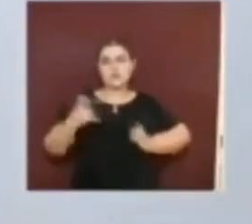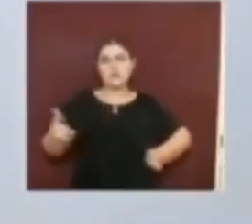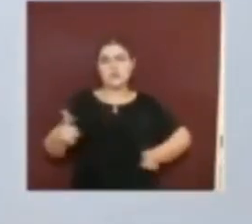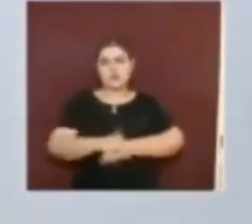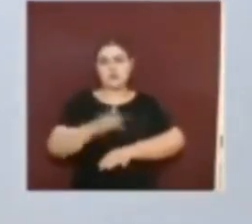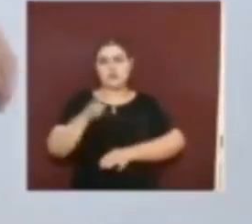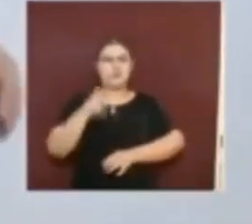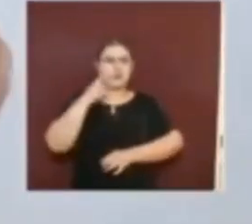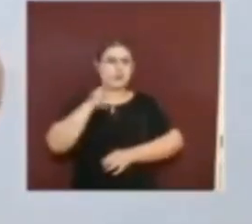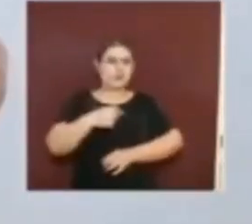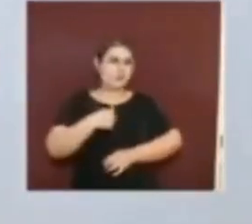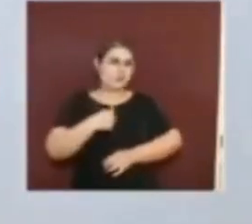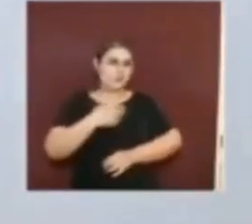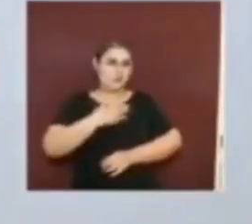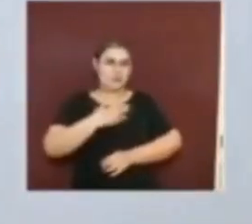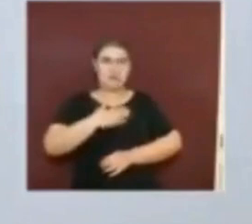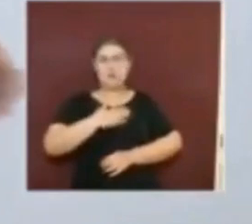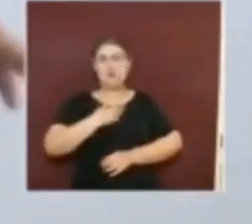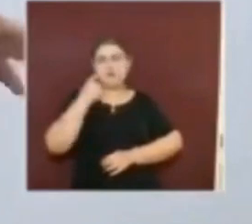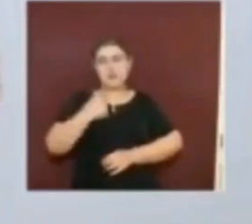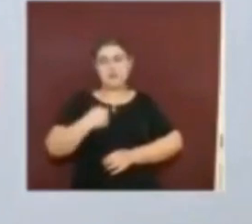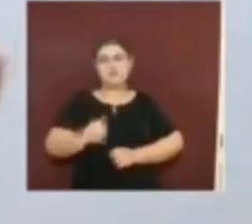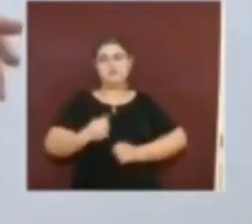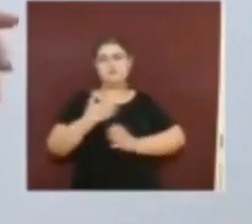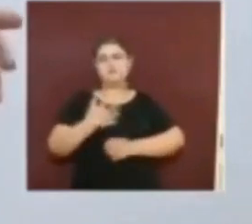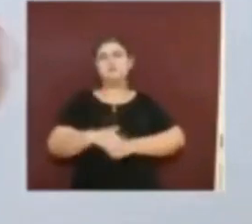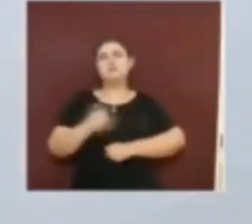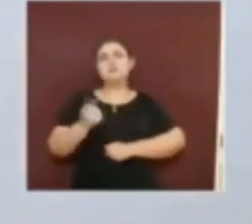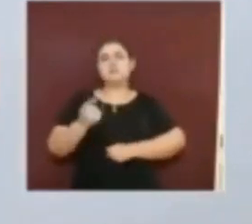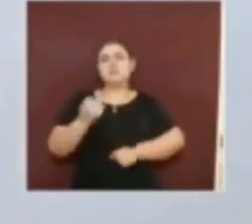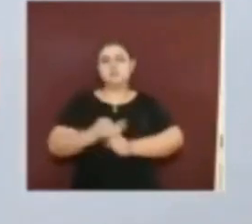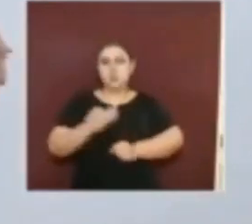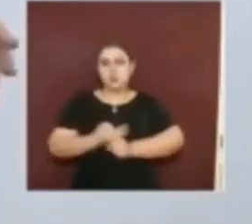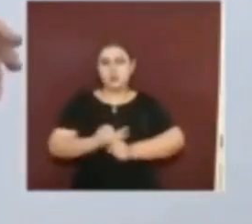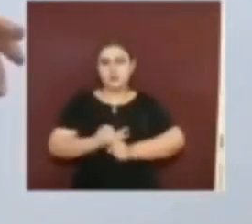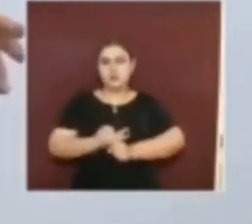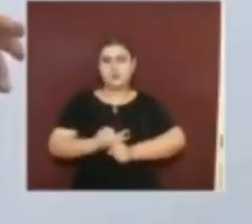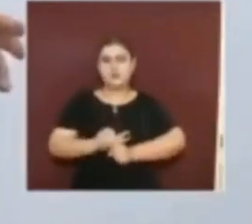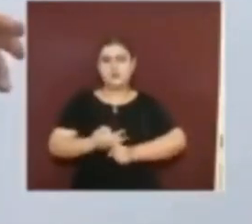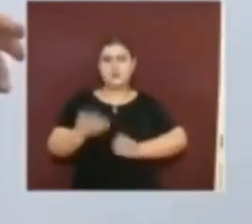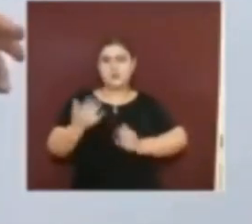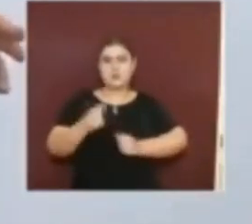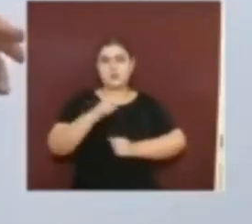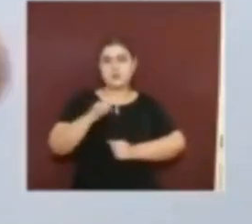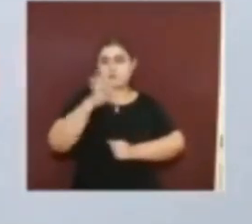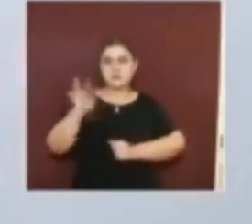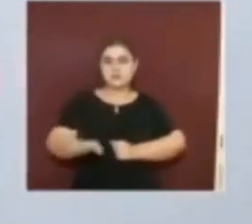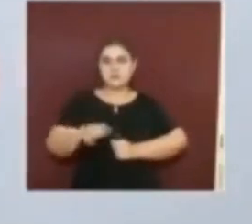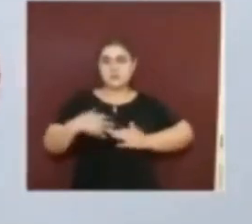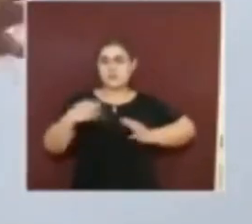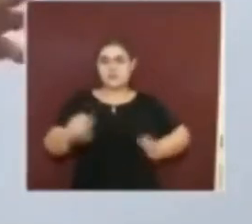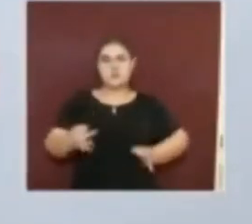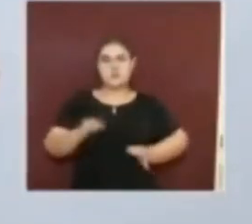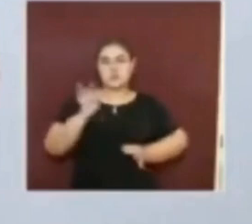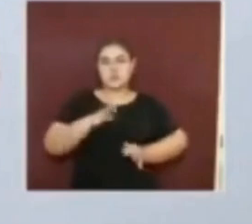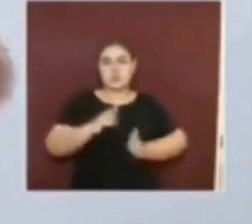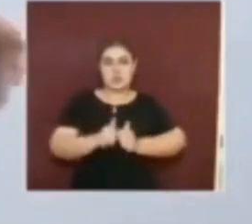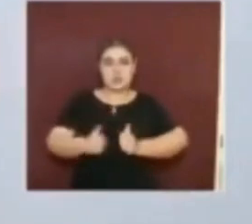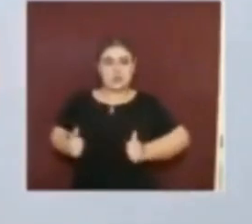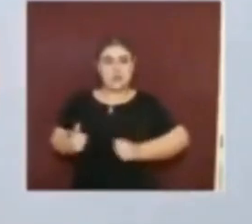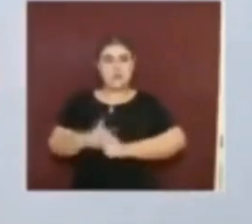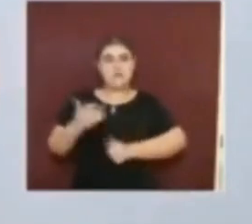mi cosecha, Aarón. ¿Por qué a estas alturas no estamos al 100%? Si hubo retraso por falta de